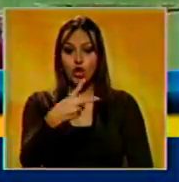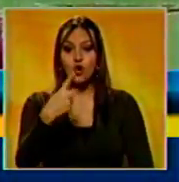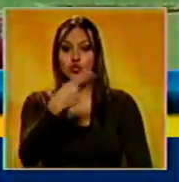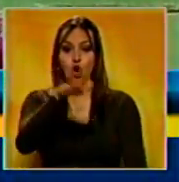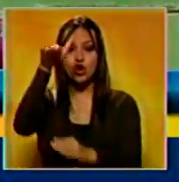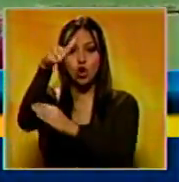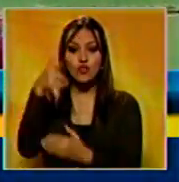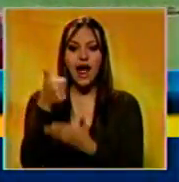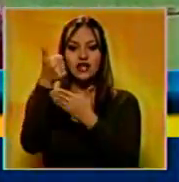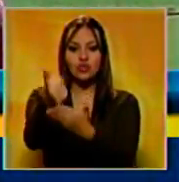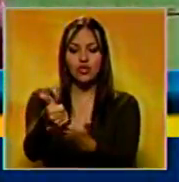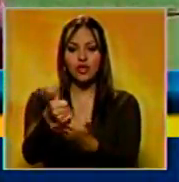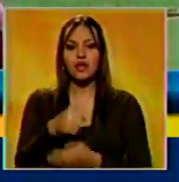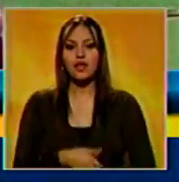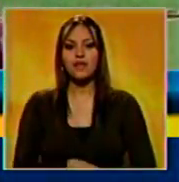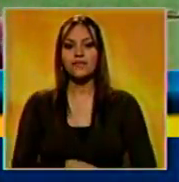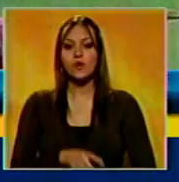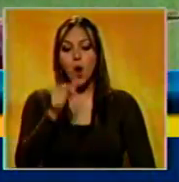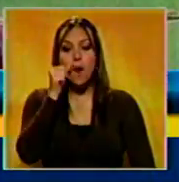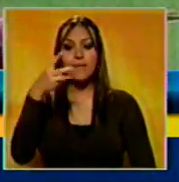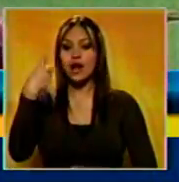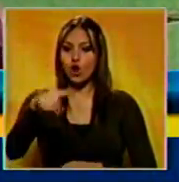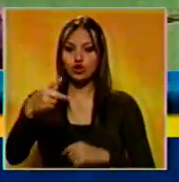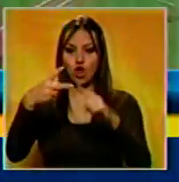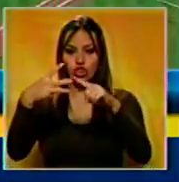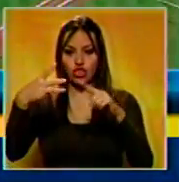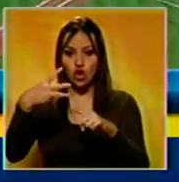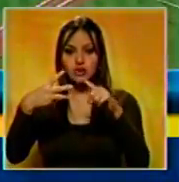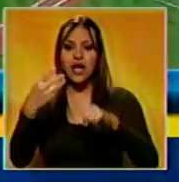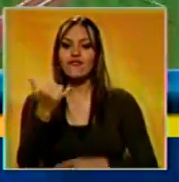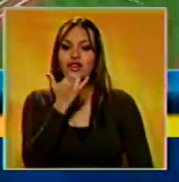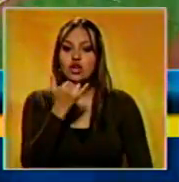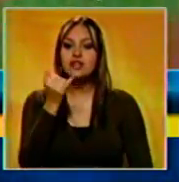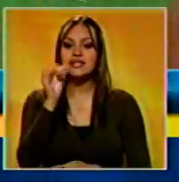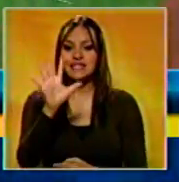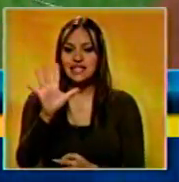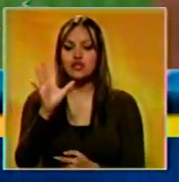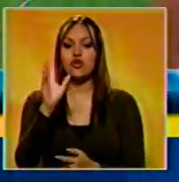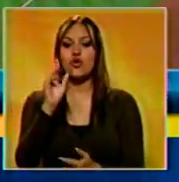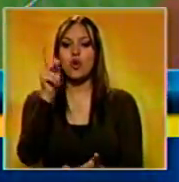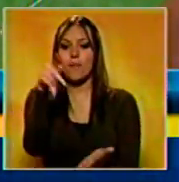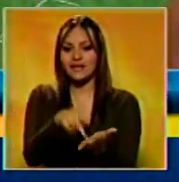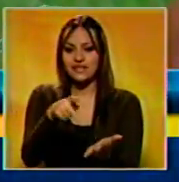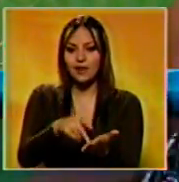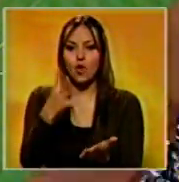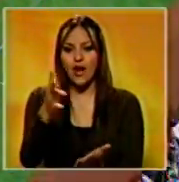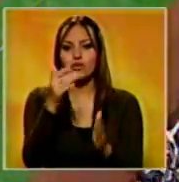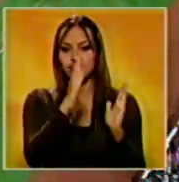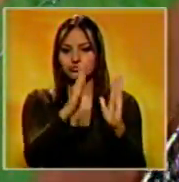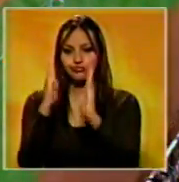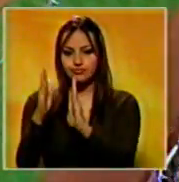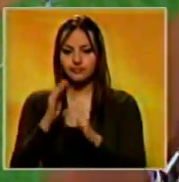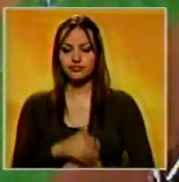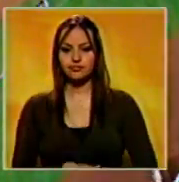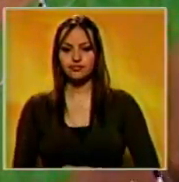jonrón, un impulsado y una anotada. Gerardo Parra y Miguel Montero fallaron en 5 y 4 visitas al plato respectivamente.